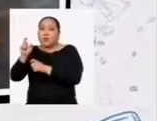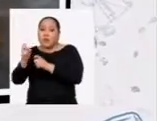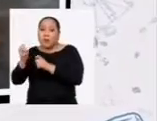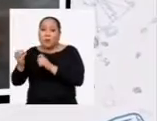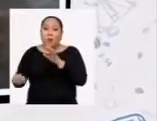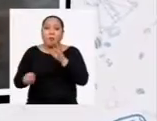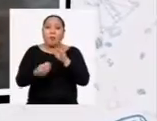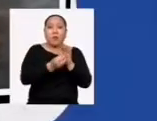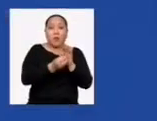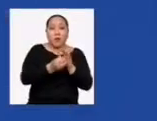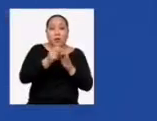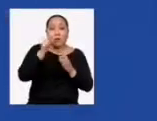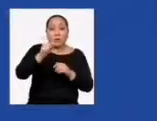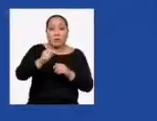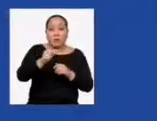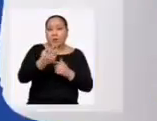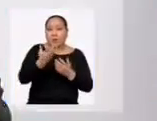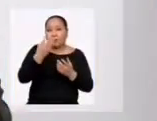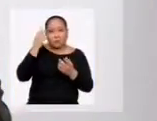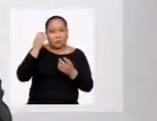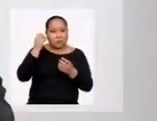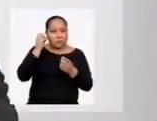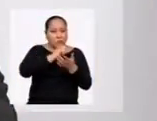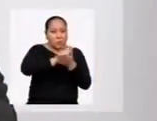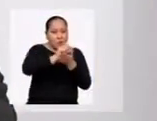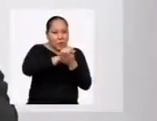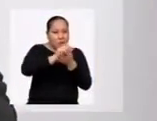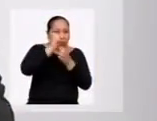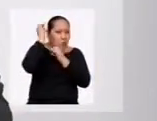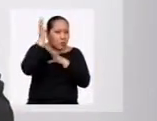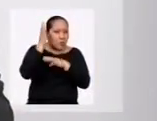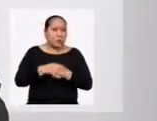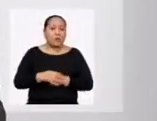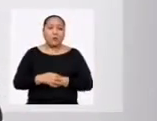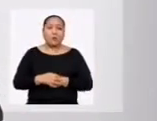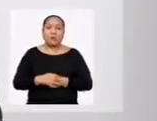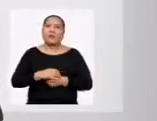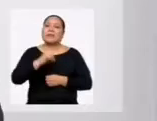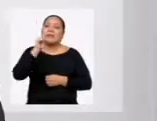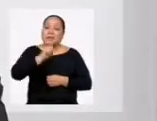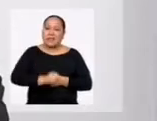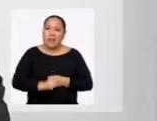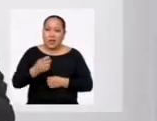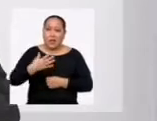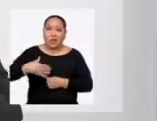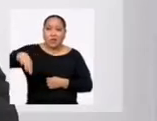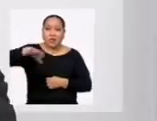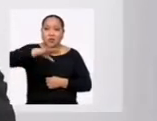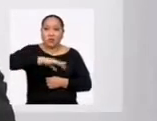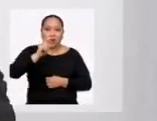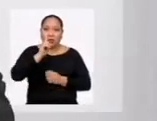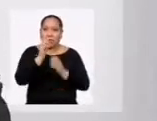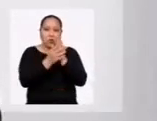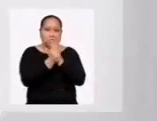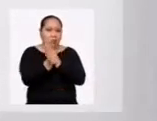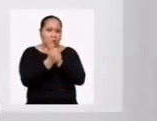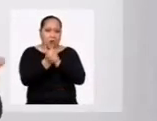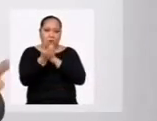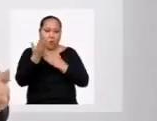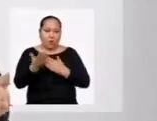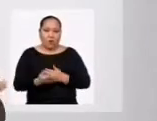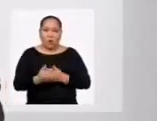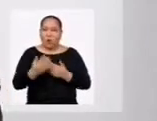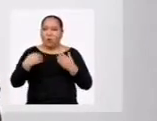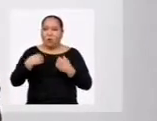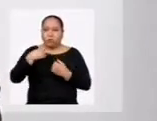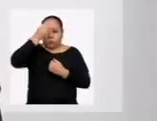mi propio texto expositivo? Claro que sí, nosotras y nosotros no somos expertos ni tenemos todo